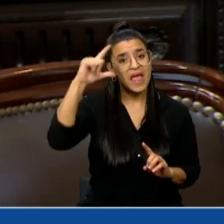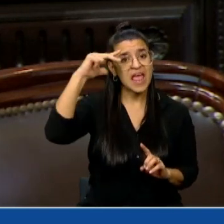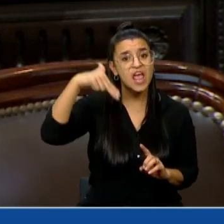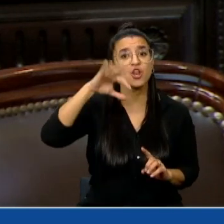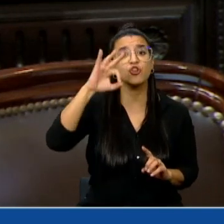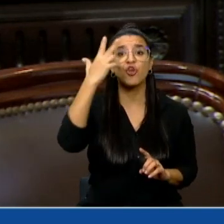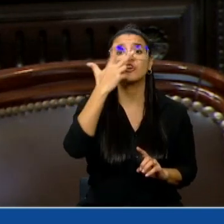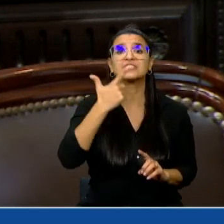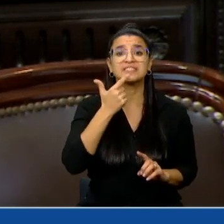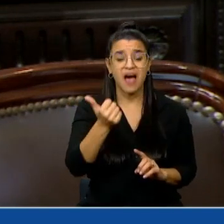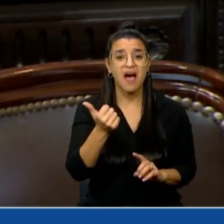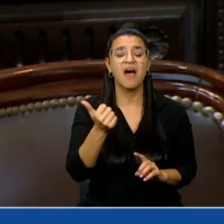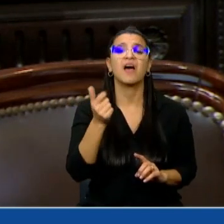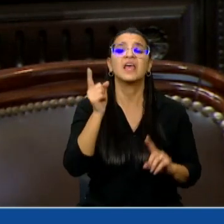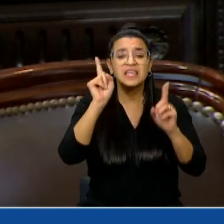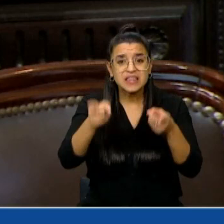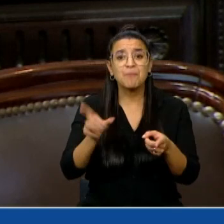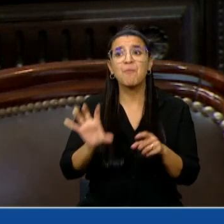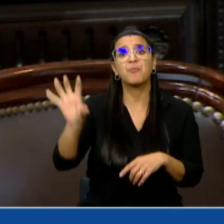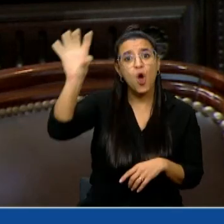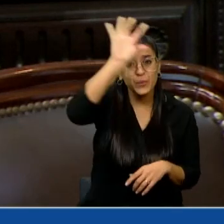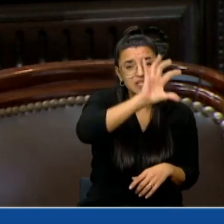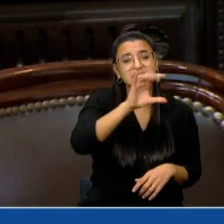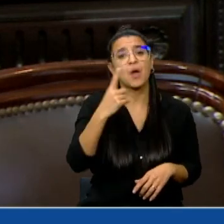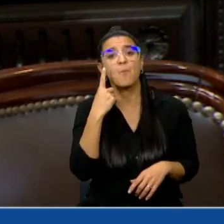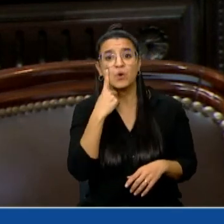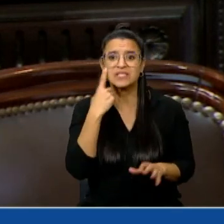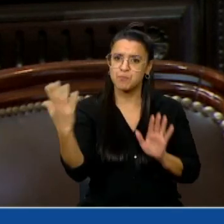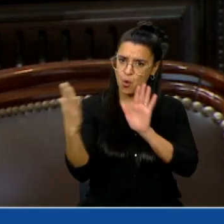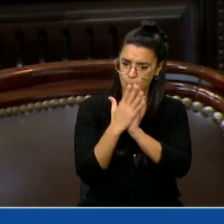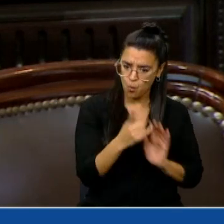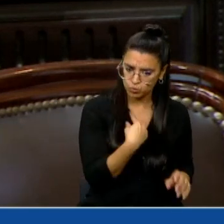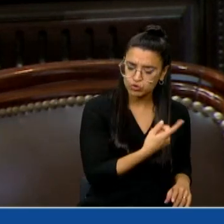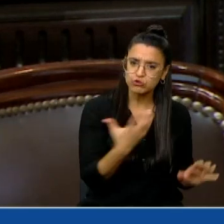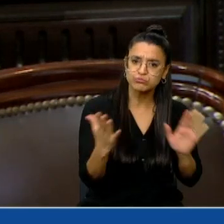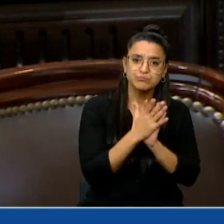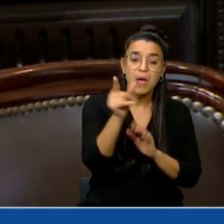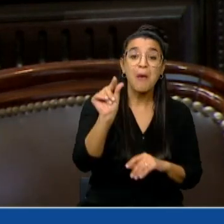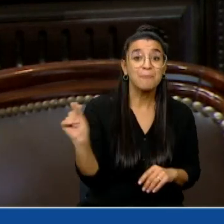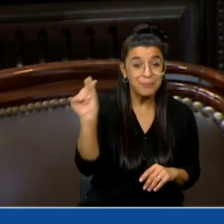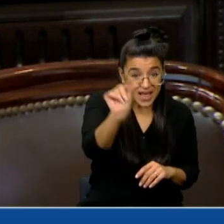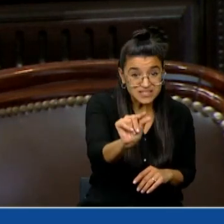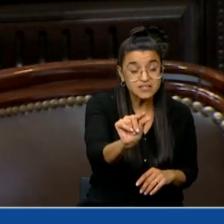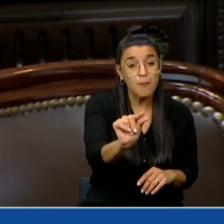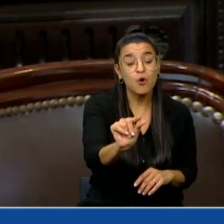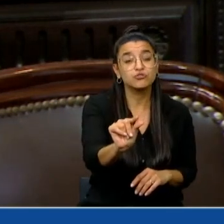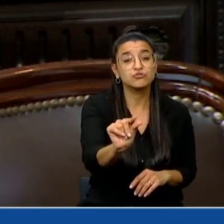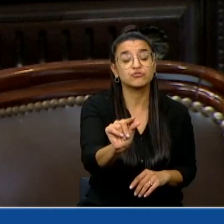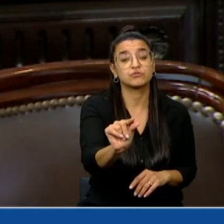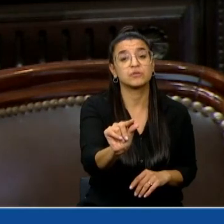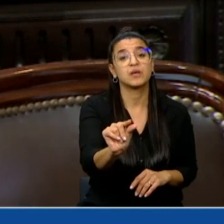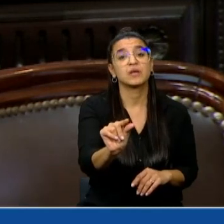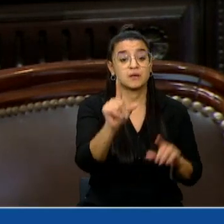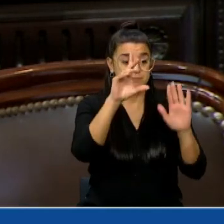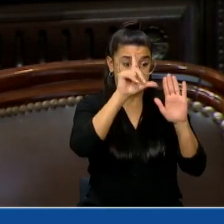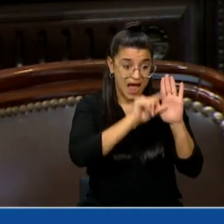ENOSA y con las provincias y municipios, hemos determinado que estos préstamos incluidos en